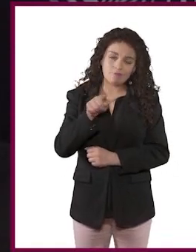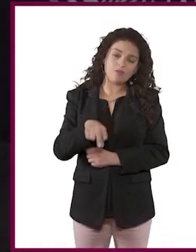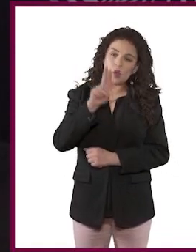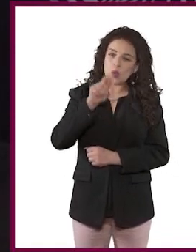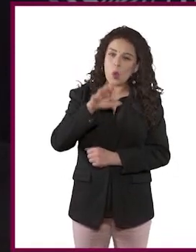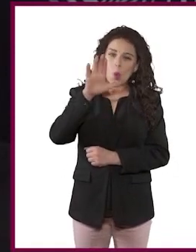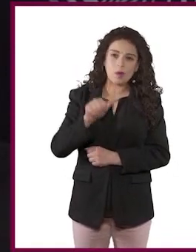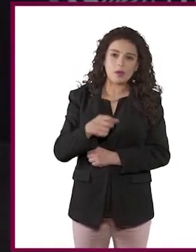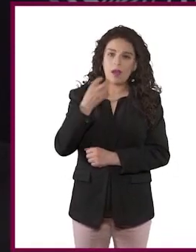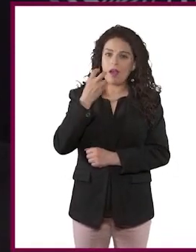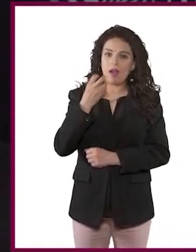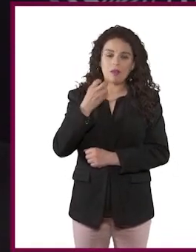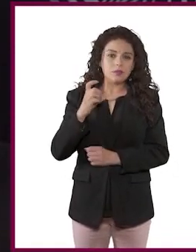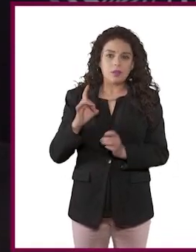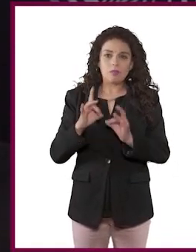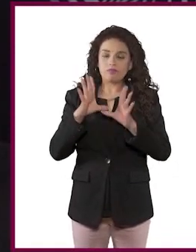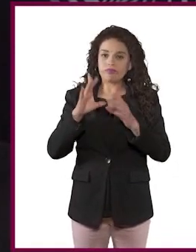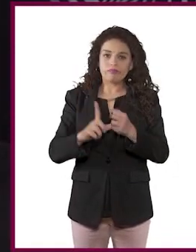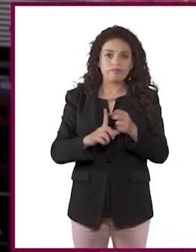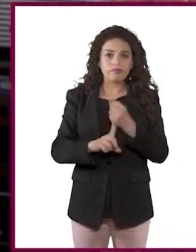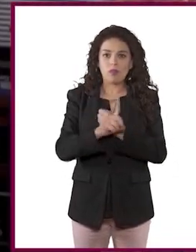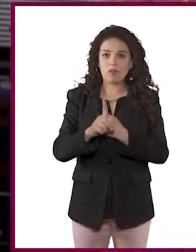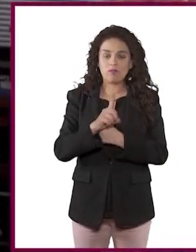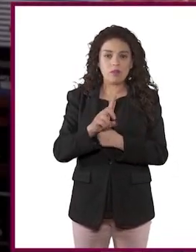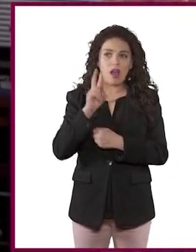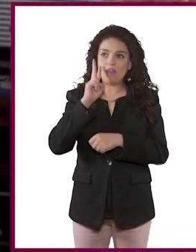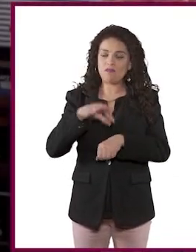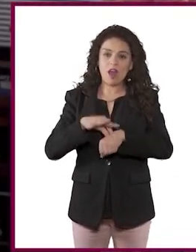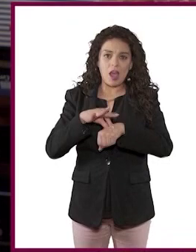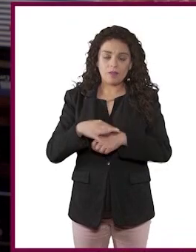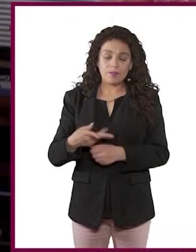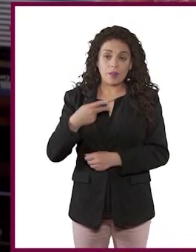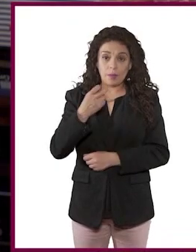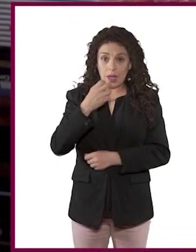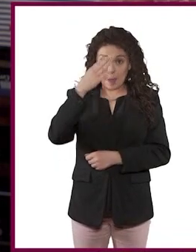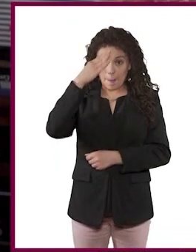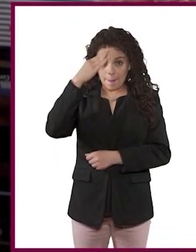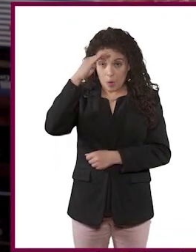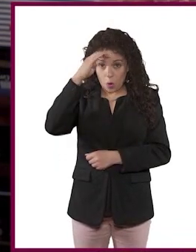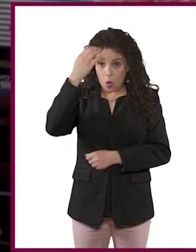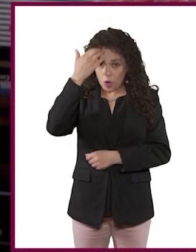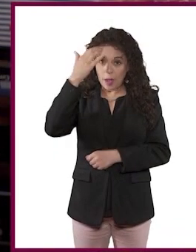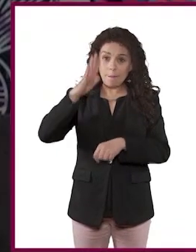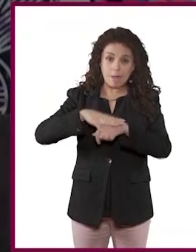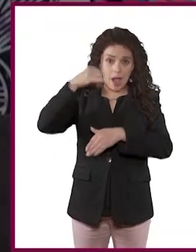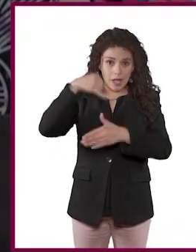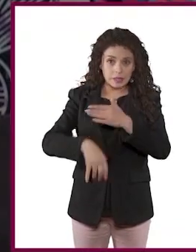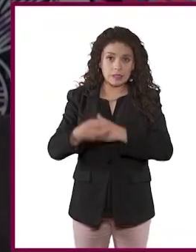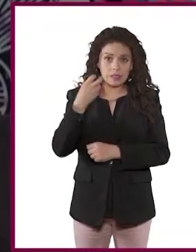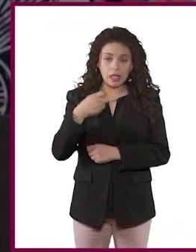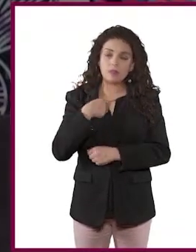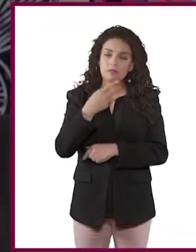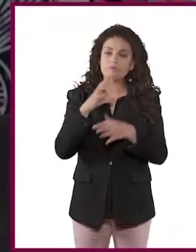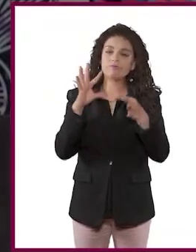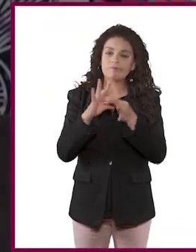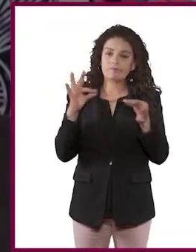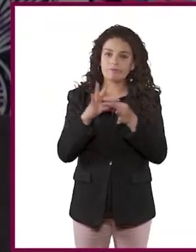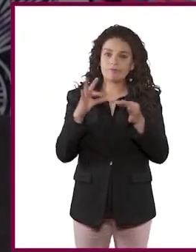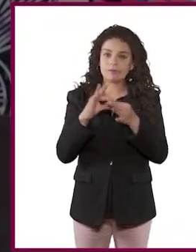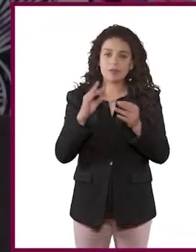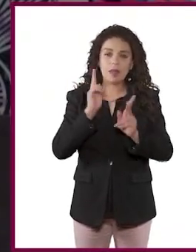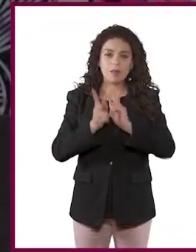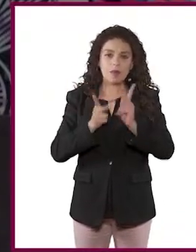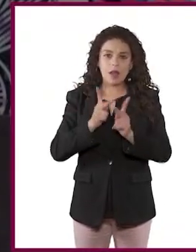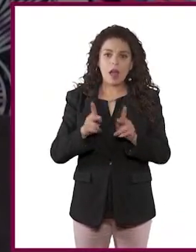tú nunca pases por este grave problema. Pero para que conozcas un poco más acerca de esto, te vamos a platicar cuáles son